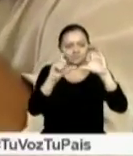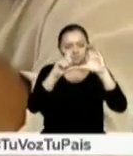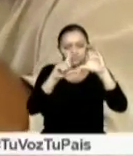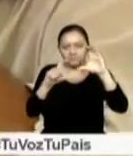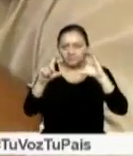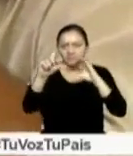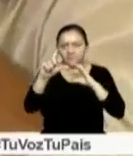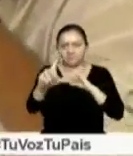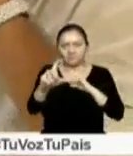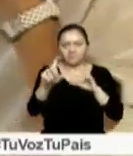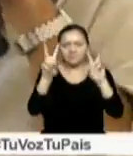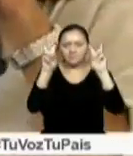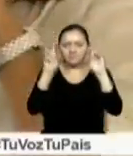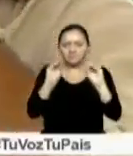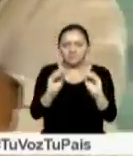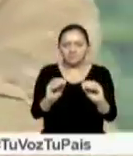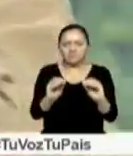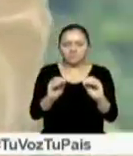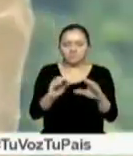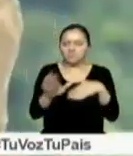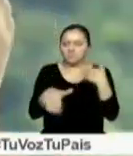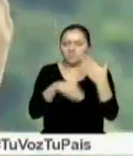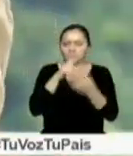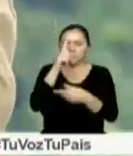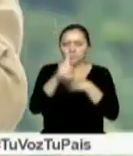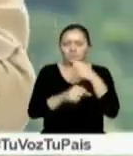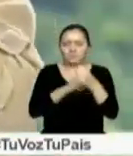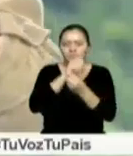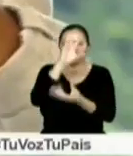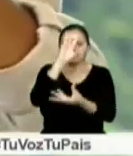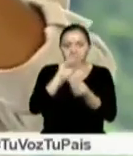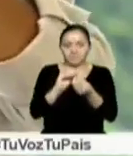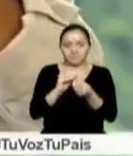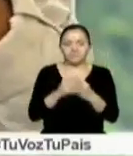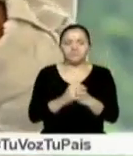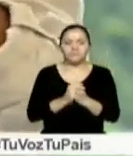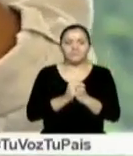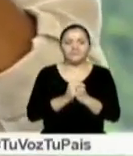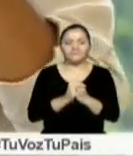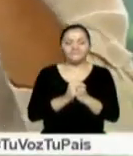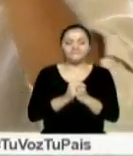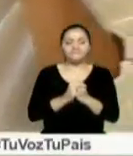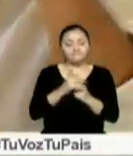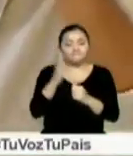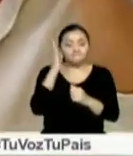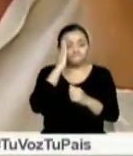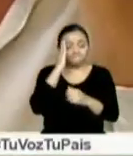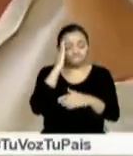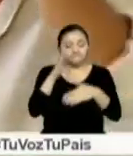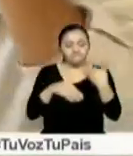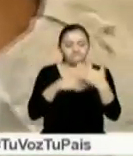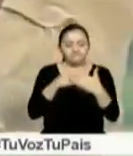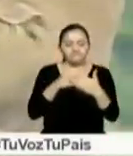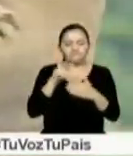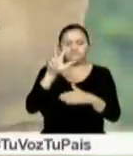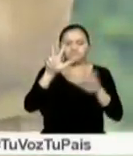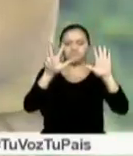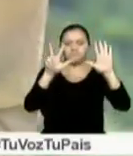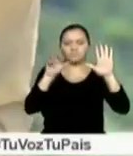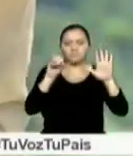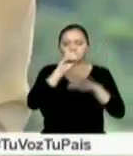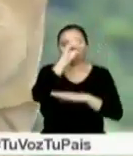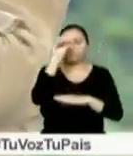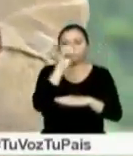inversión en educación de todo el año sepan ustedes que más del 80% de los